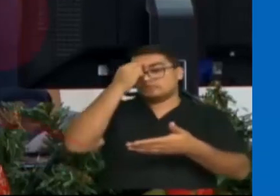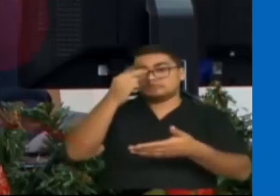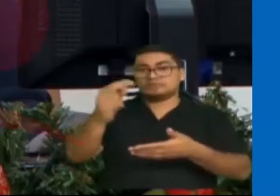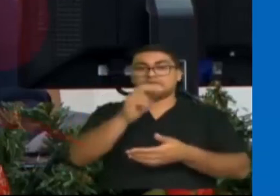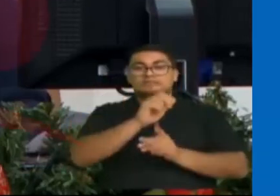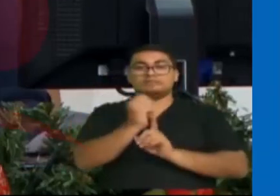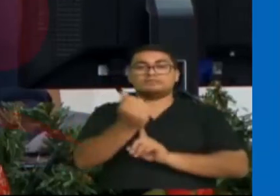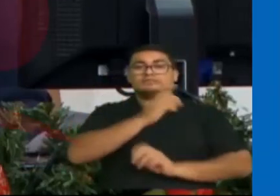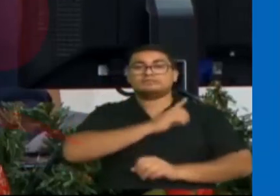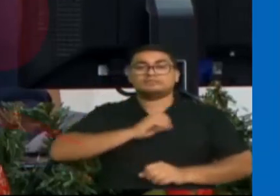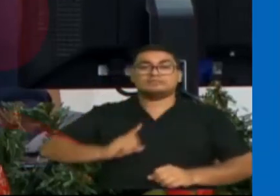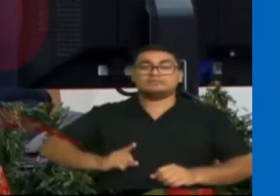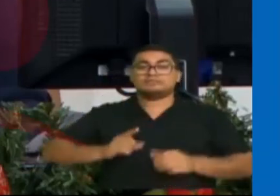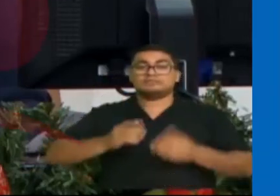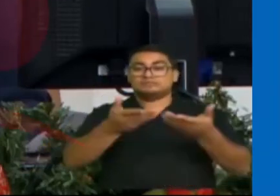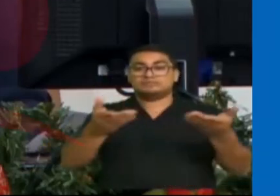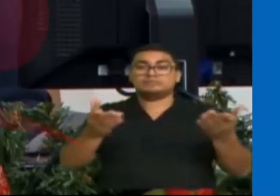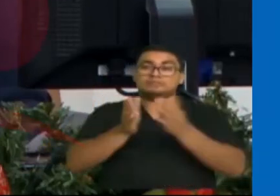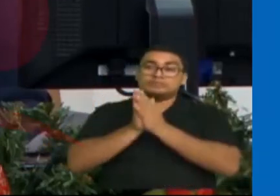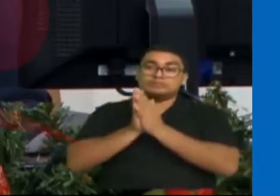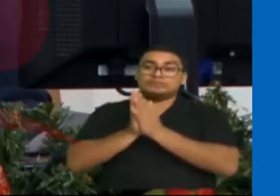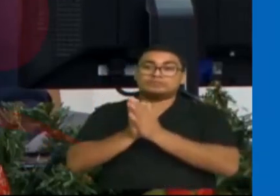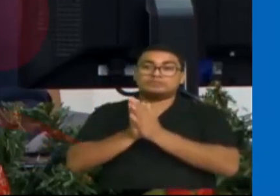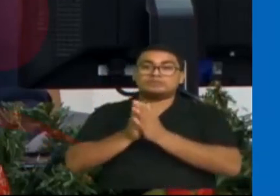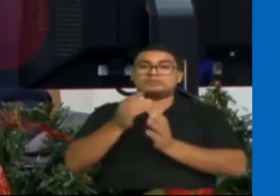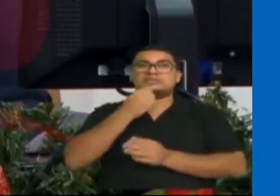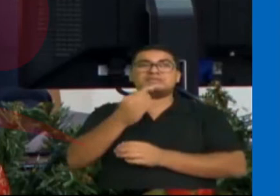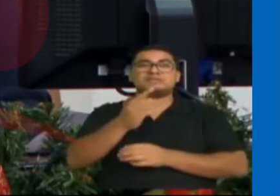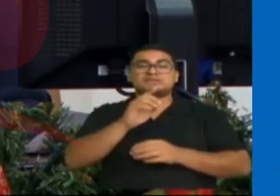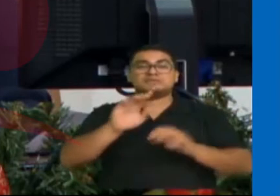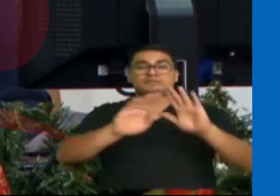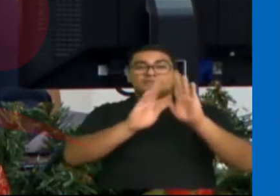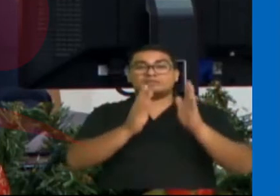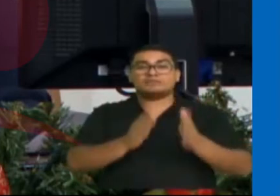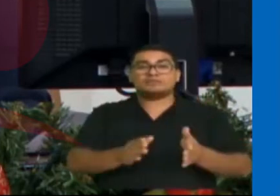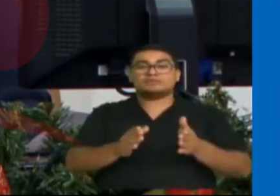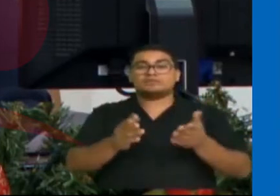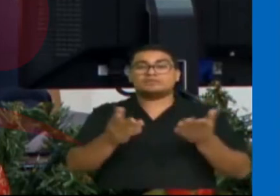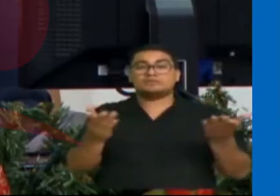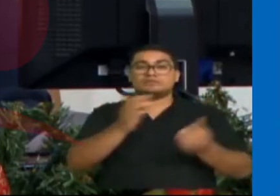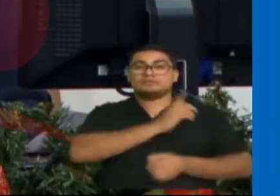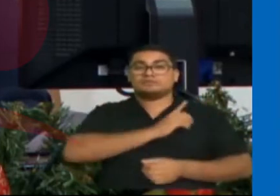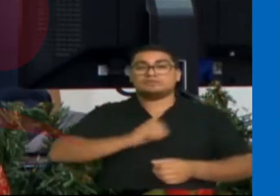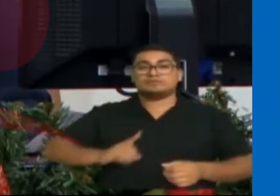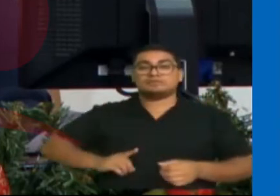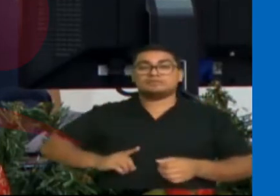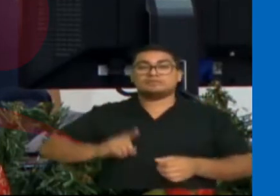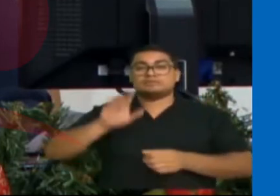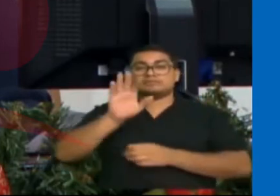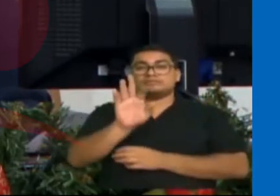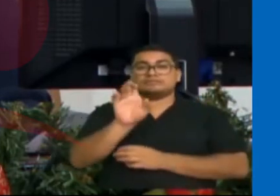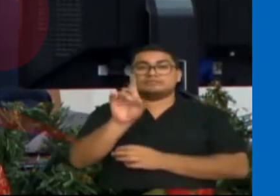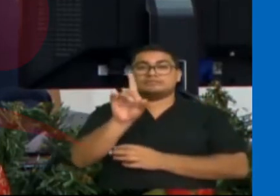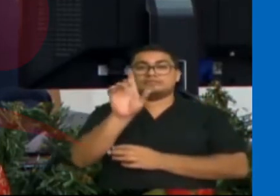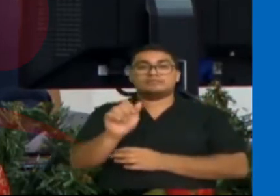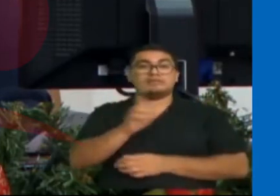nuestra solicitud de suspensión de la inmunidad y se declare la pérdida de la condición de diputada de inmediato a